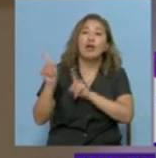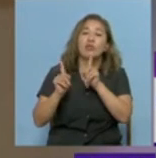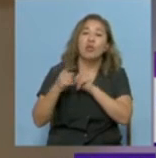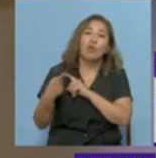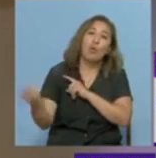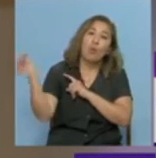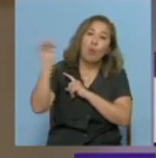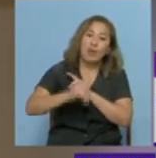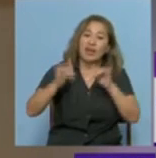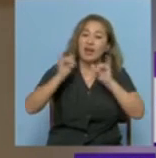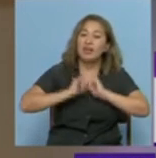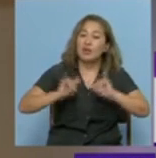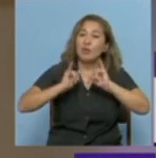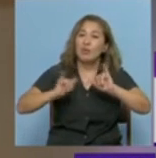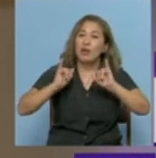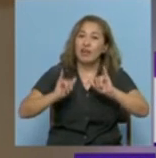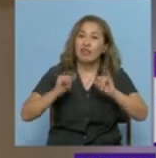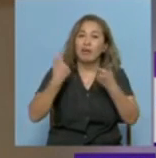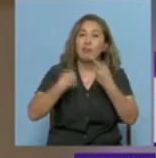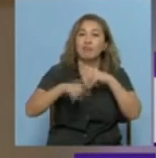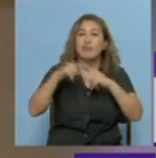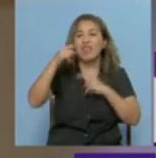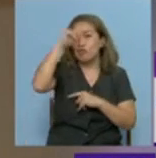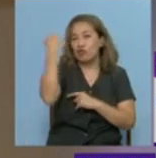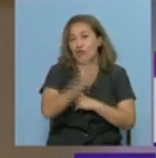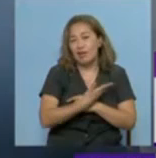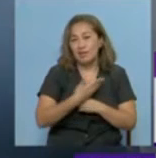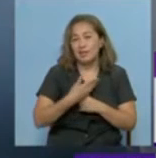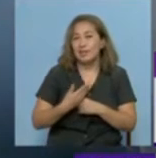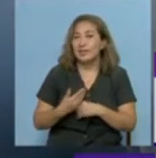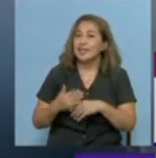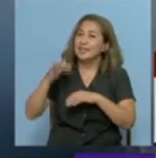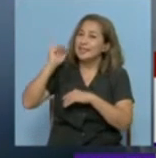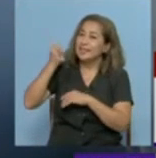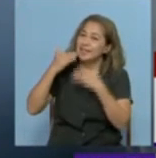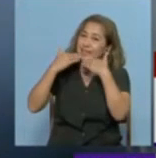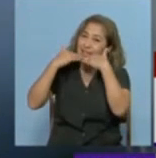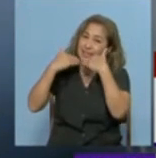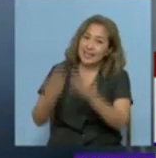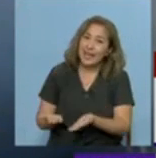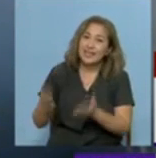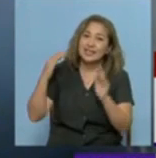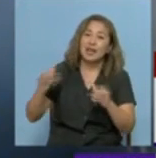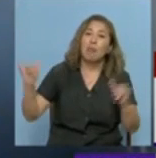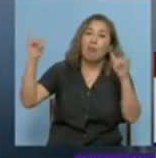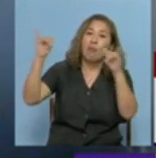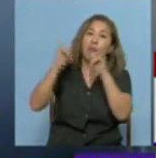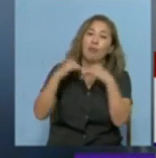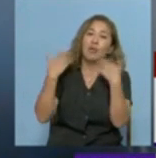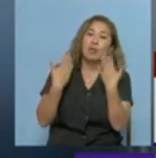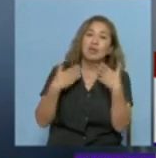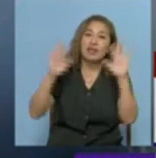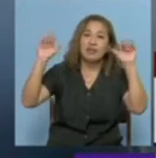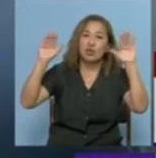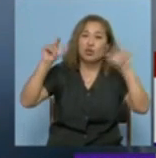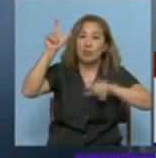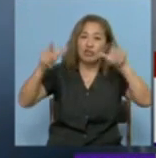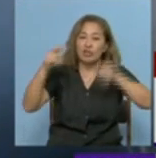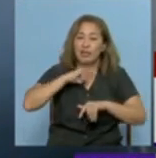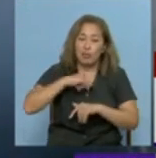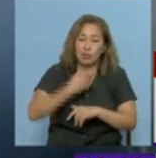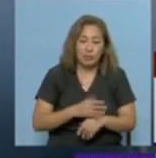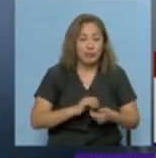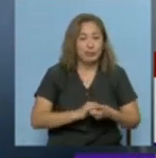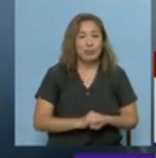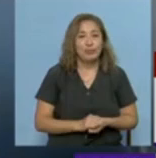haciendo la campaña a nivel nacional. Con todo gusto, muchísimas gracias por esta posibilidad y un saludo a todos ustedes.